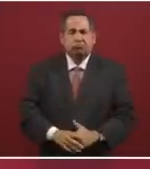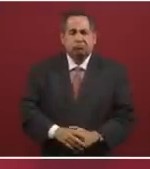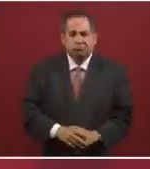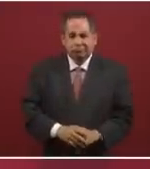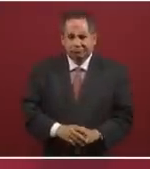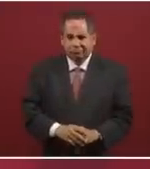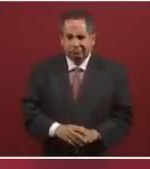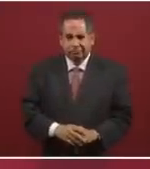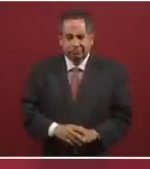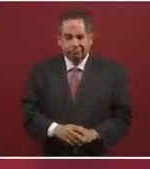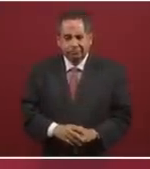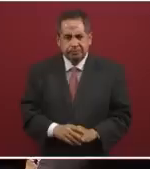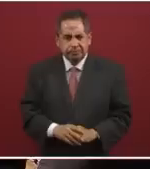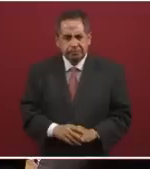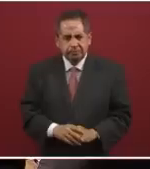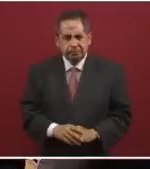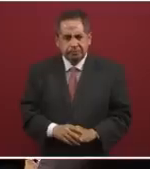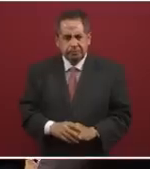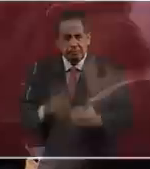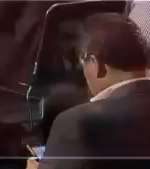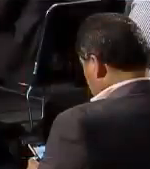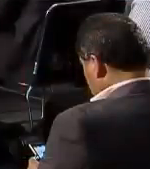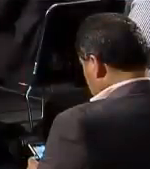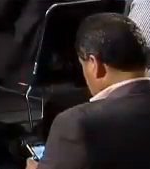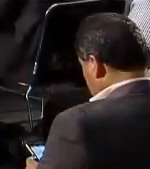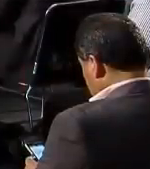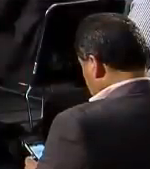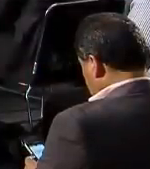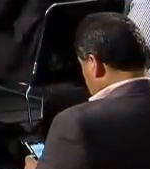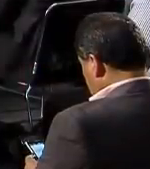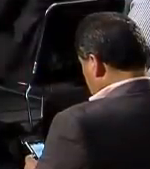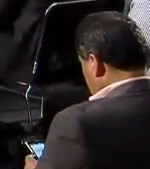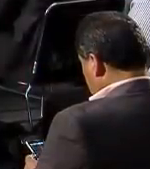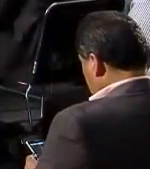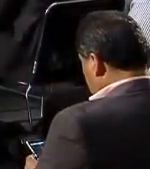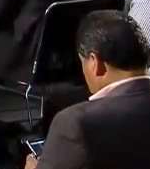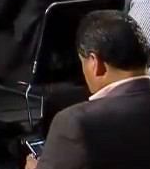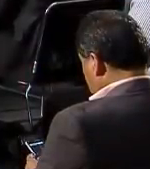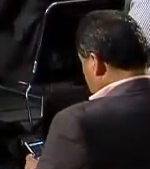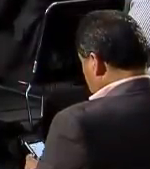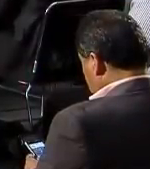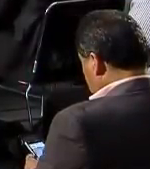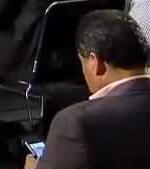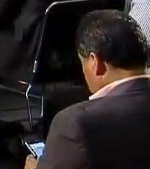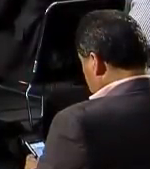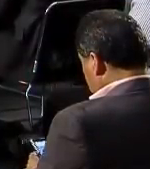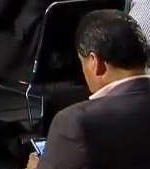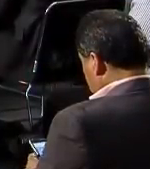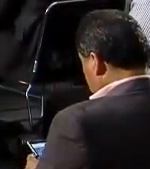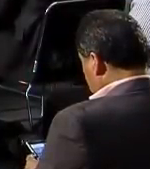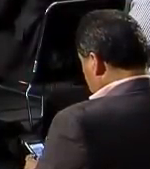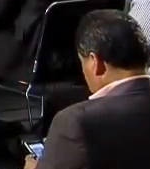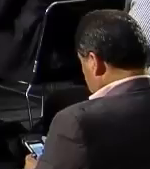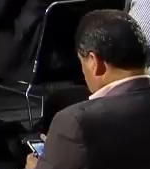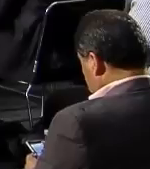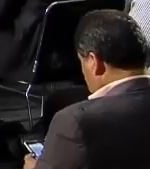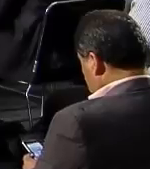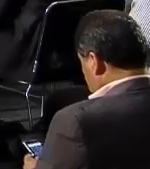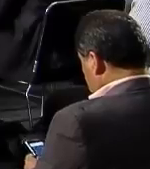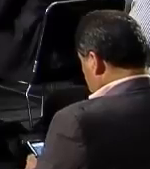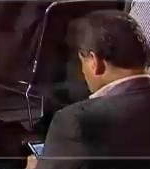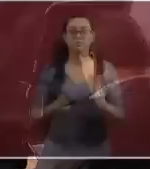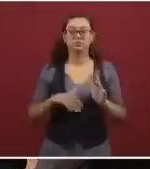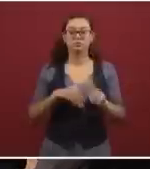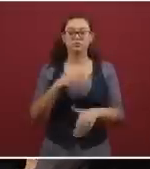ya ahora con el avance del internet, que hoy por cierto tenemos algo acerca